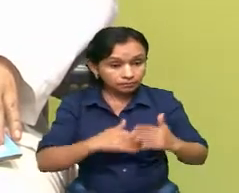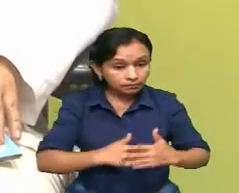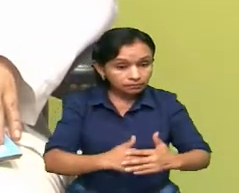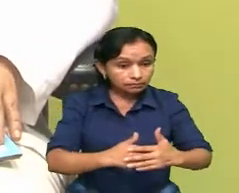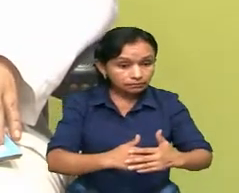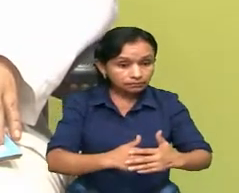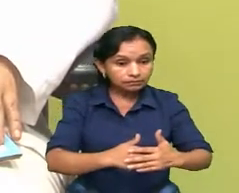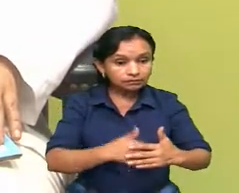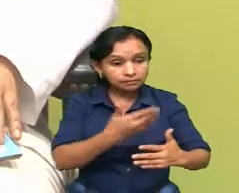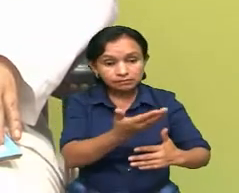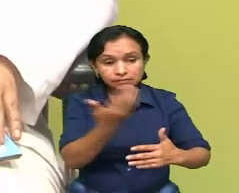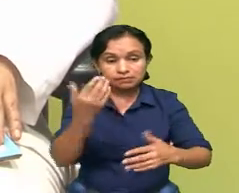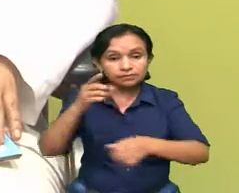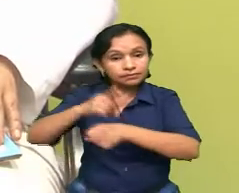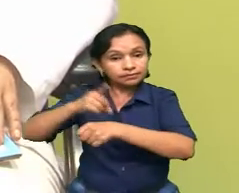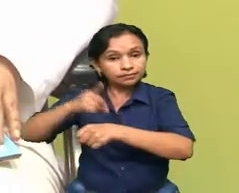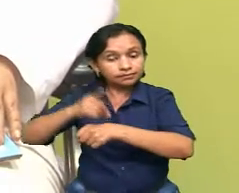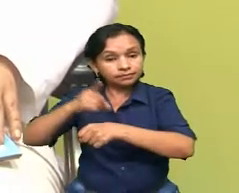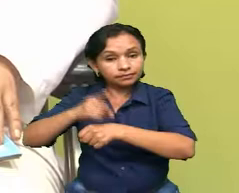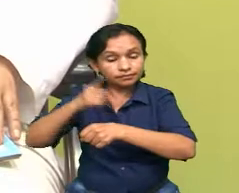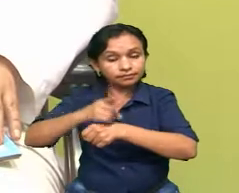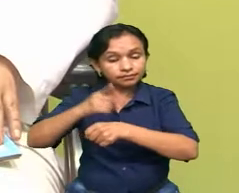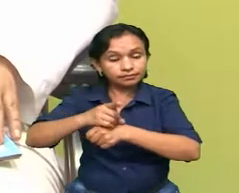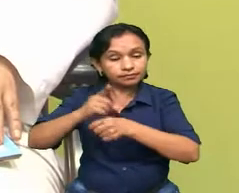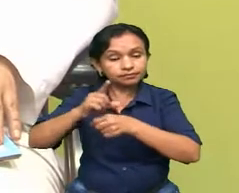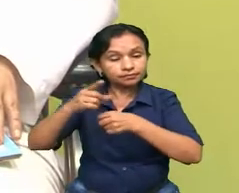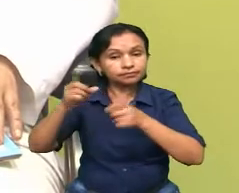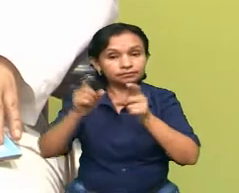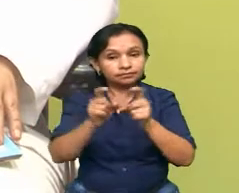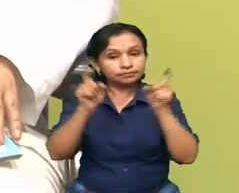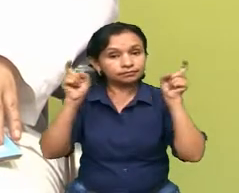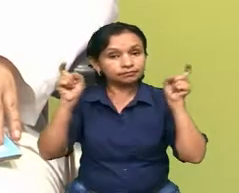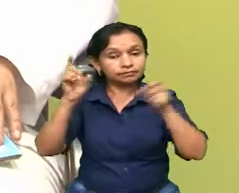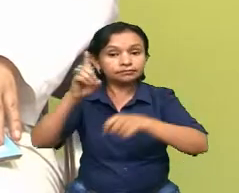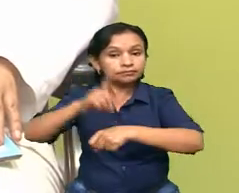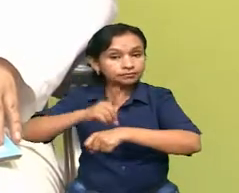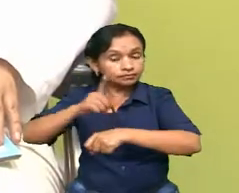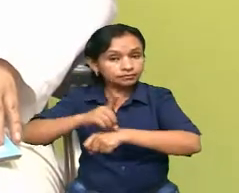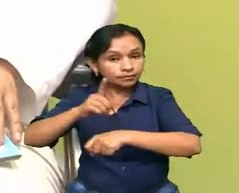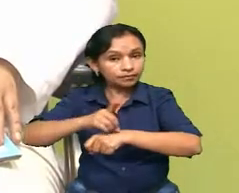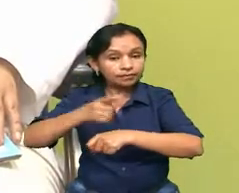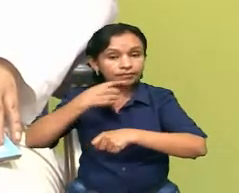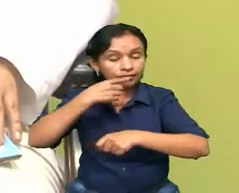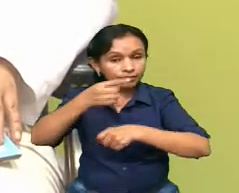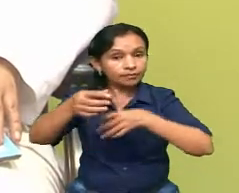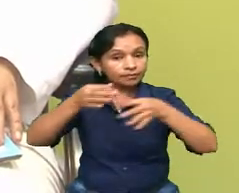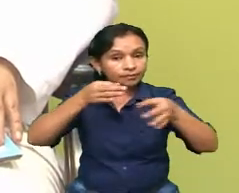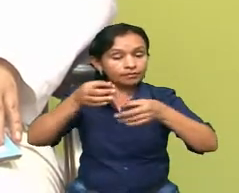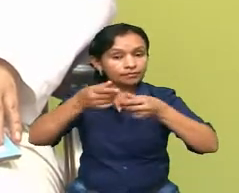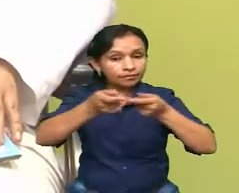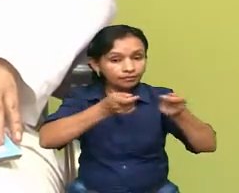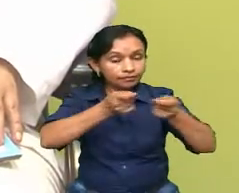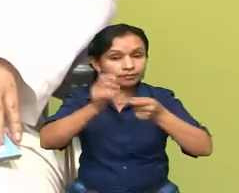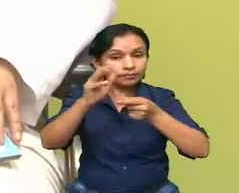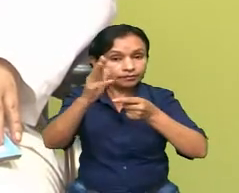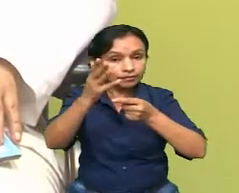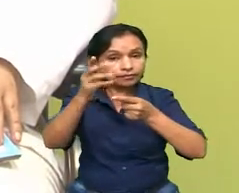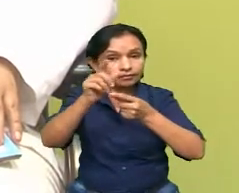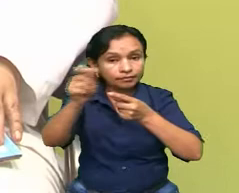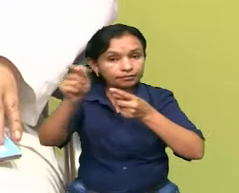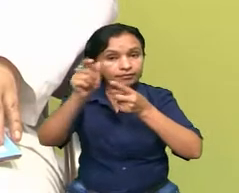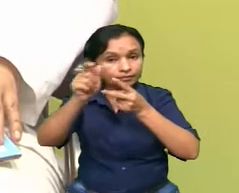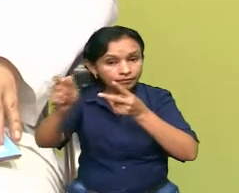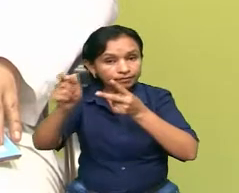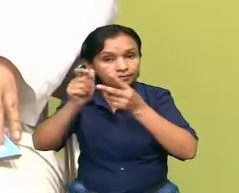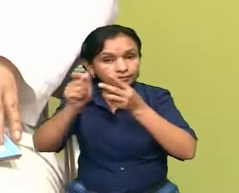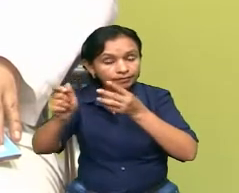llegan a su consulta con el ginecólogo le da el seguimiento a los 9 meses